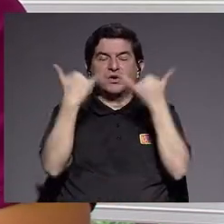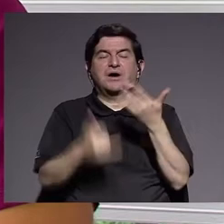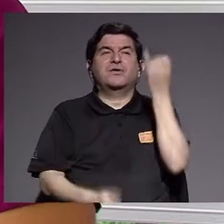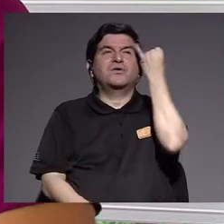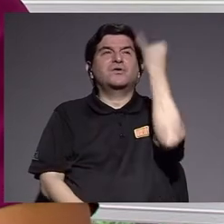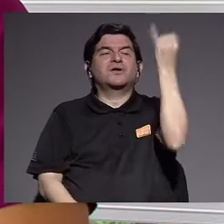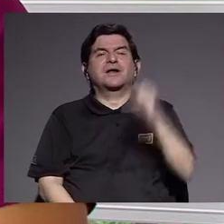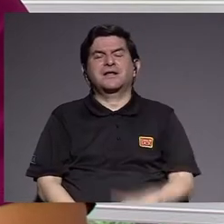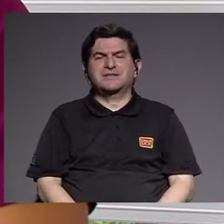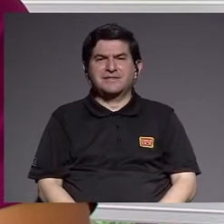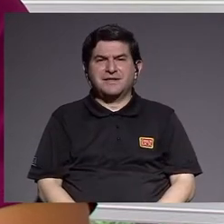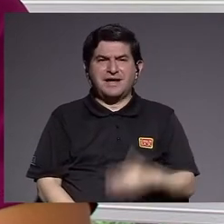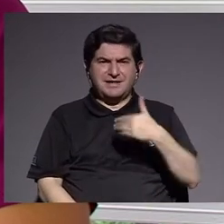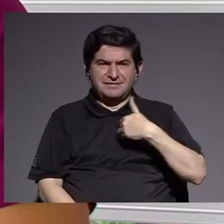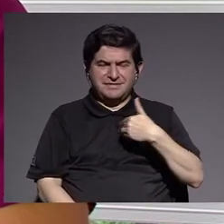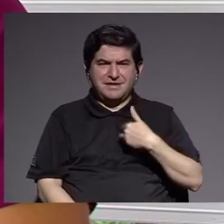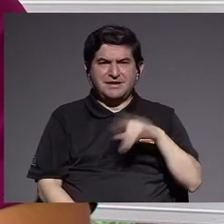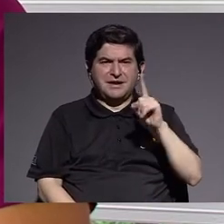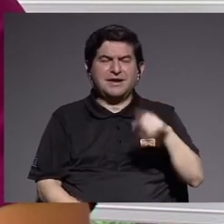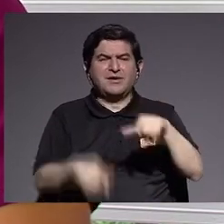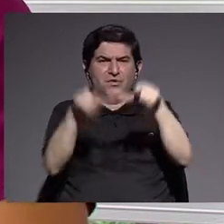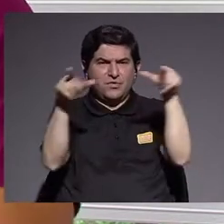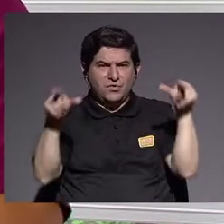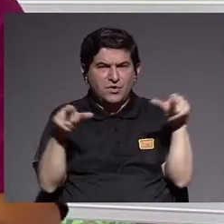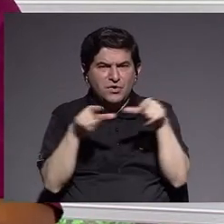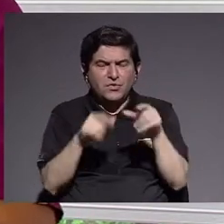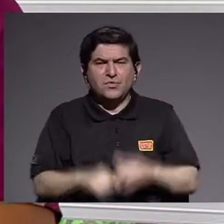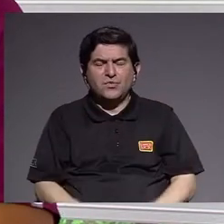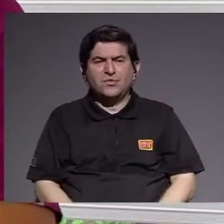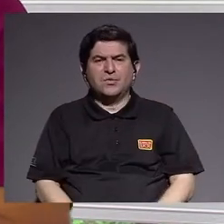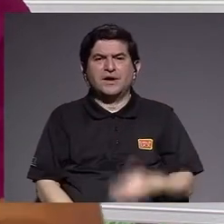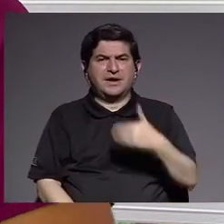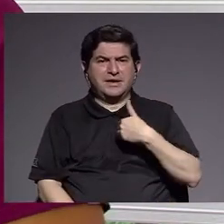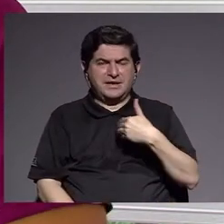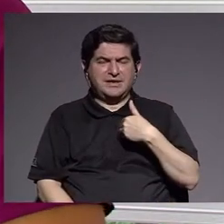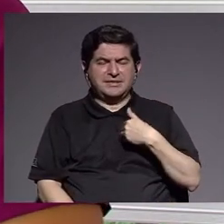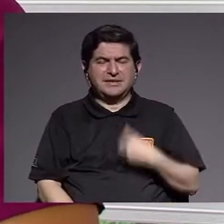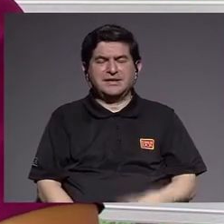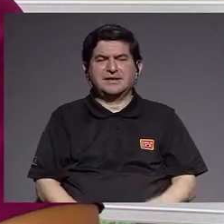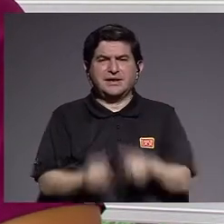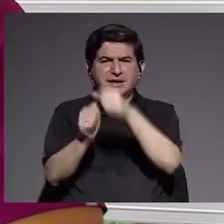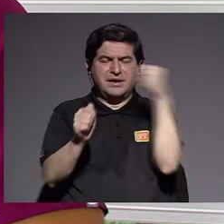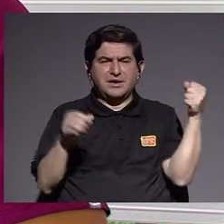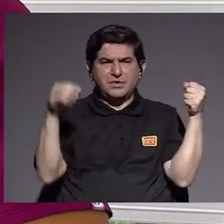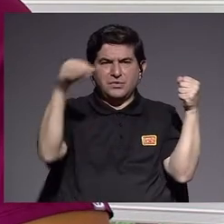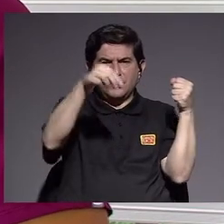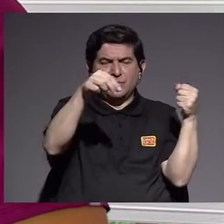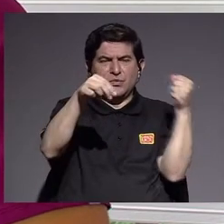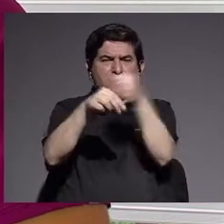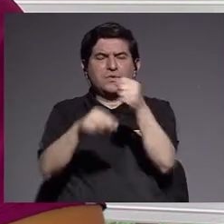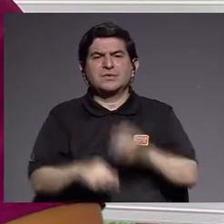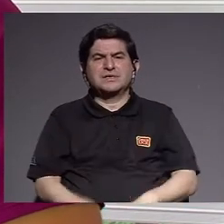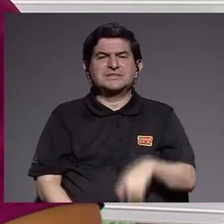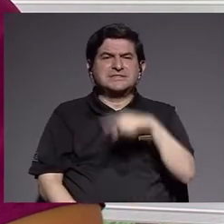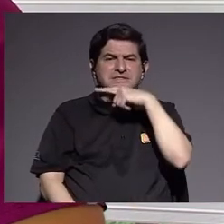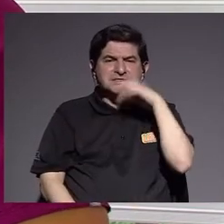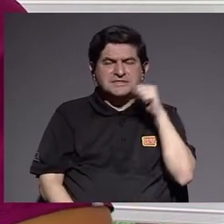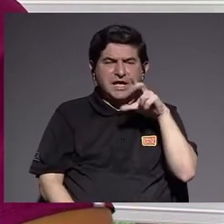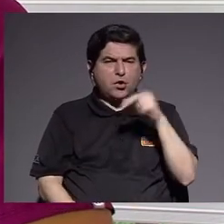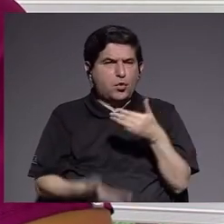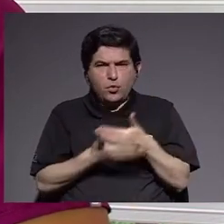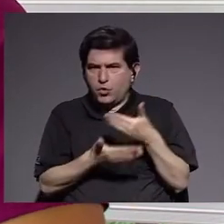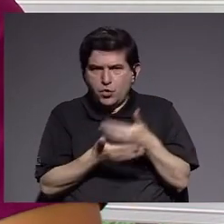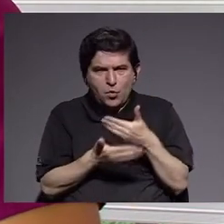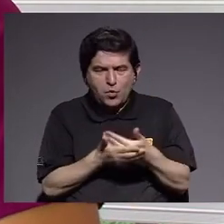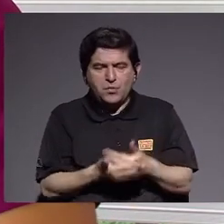bacterias ahora bien lo ideal sería de almacenar expedientes en algún algún gabinete que tengamos que se encuentra seco que no lencia